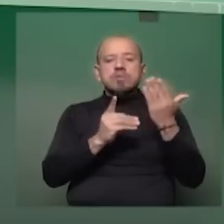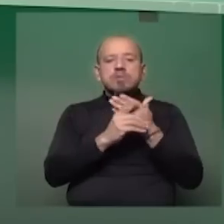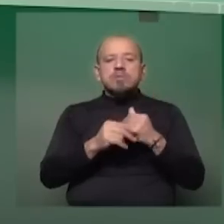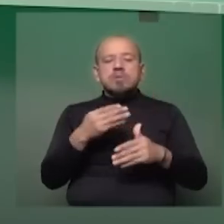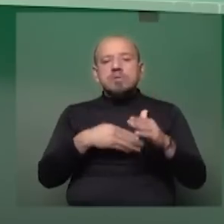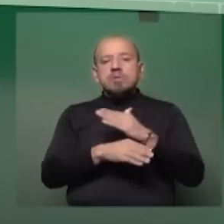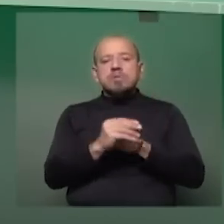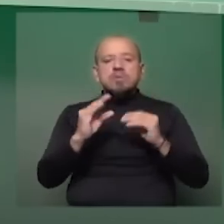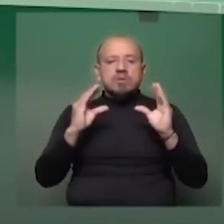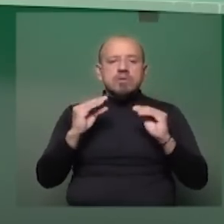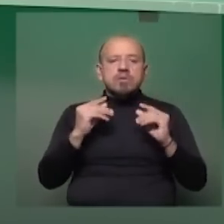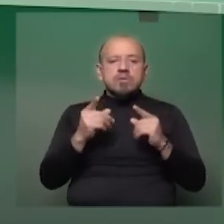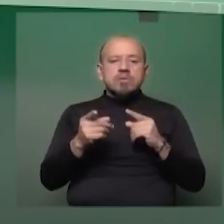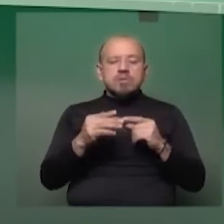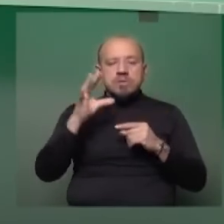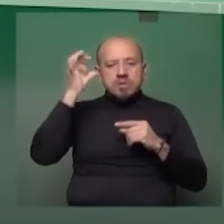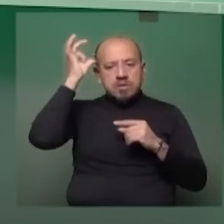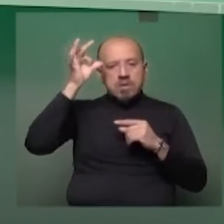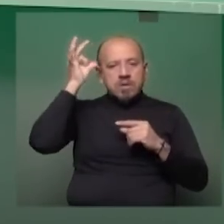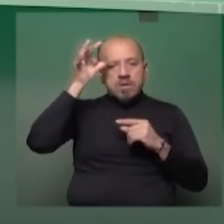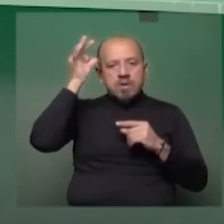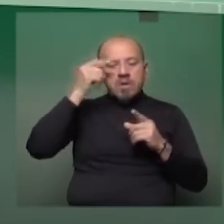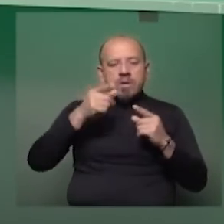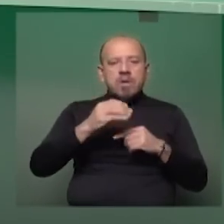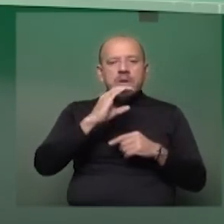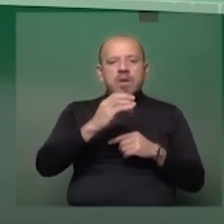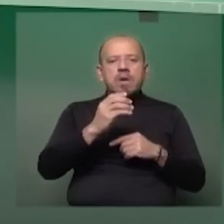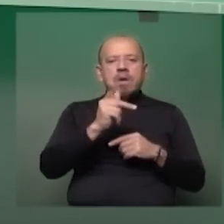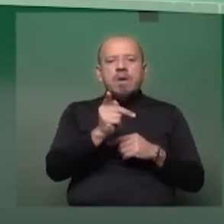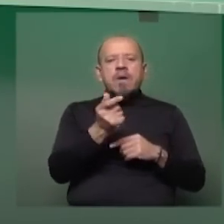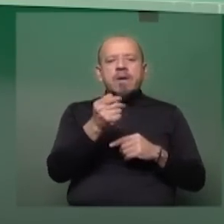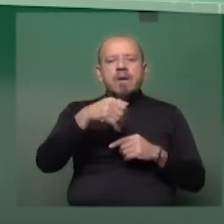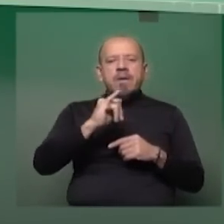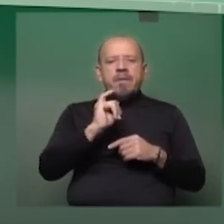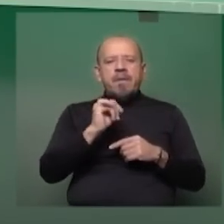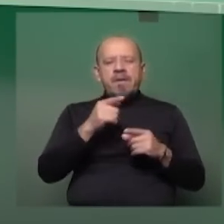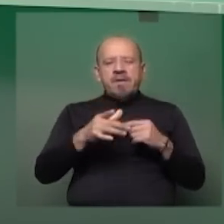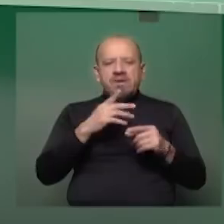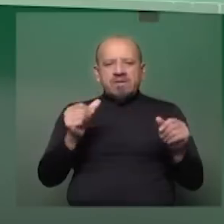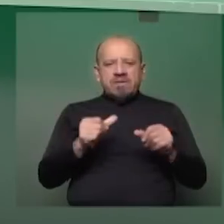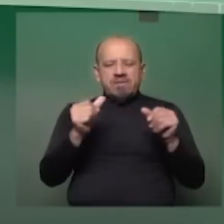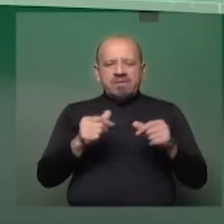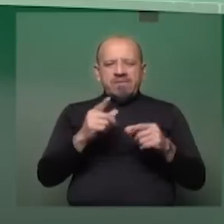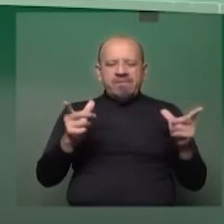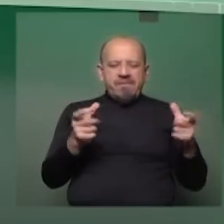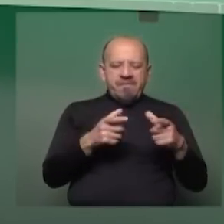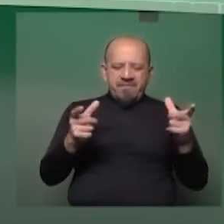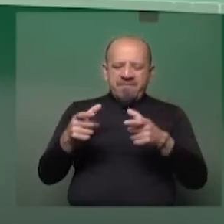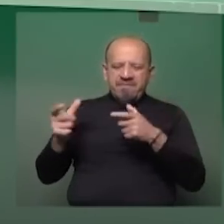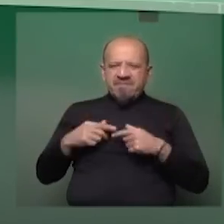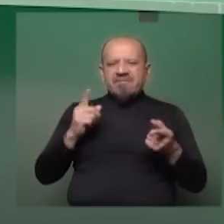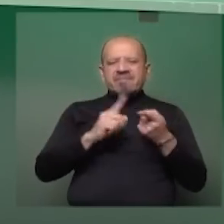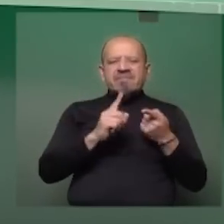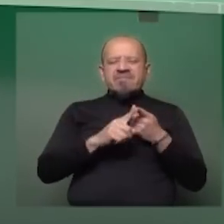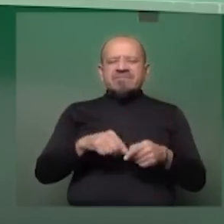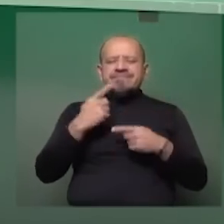nocturnos el senador del partido Nacional Carlos cami será el encargado de generar reuniones y acuerdos entre los distintos